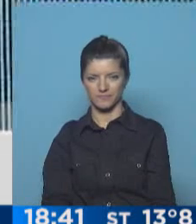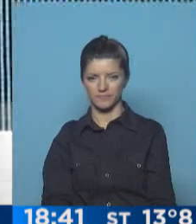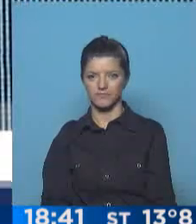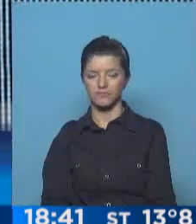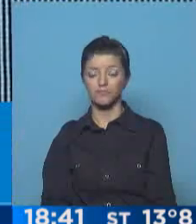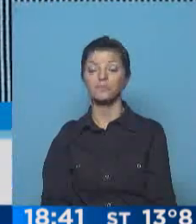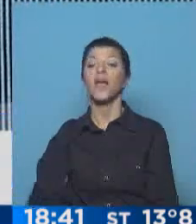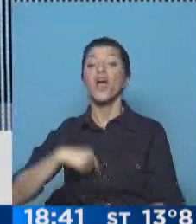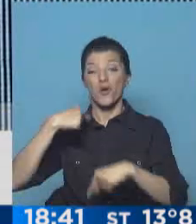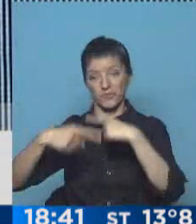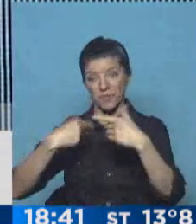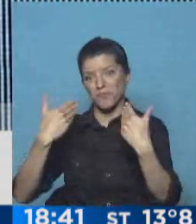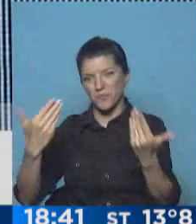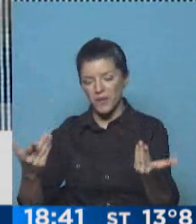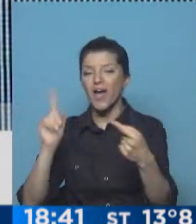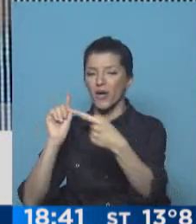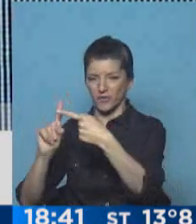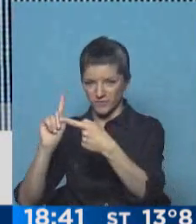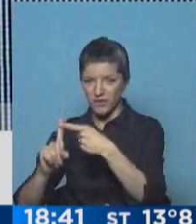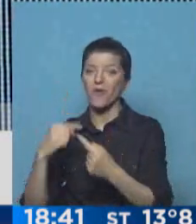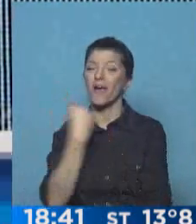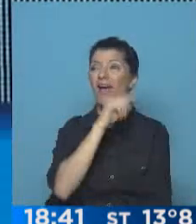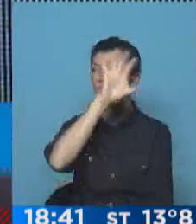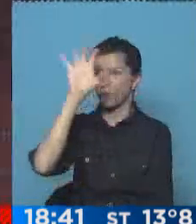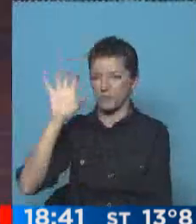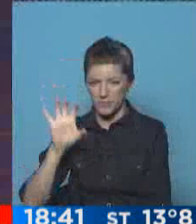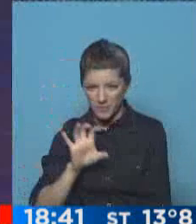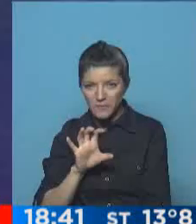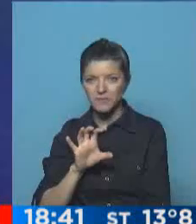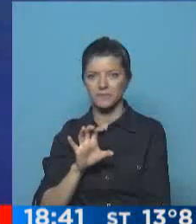Y seguimos, claro, en comunicación con Caleta y con cada rincón del